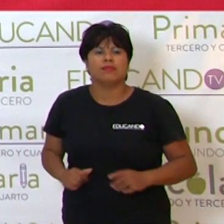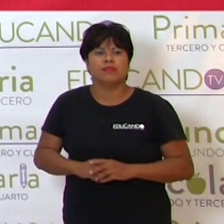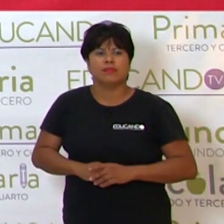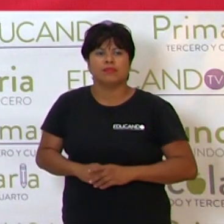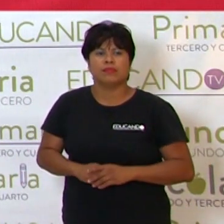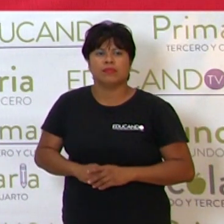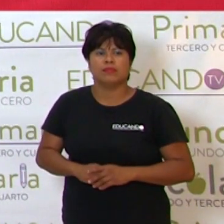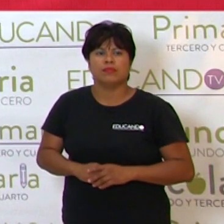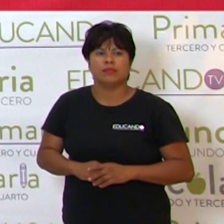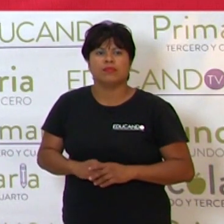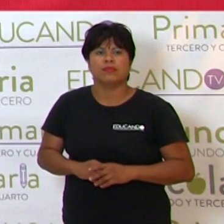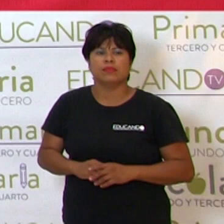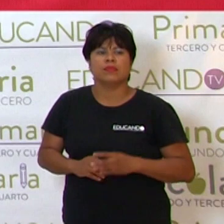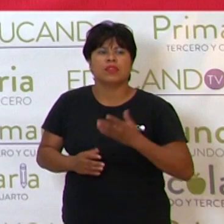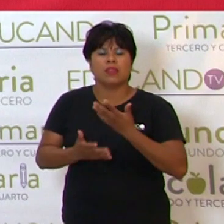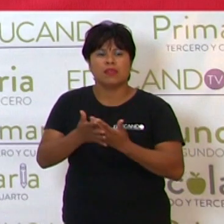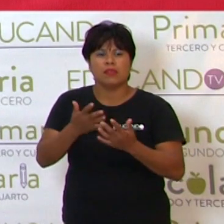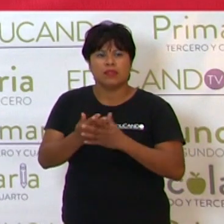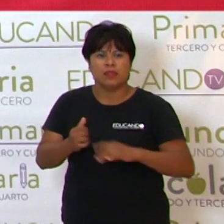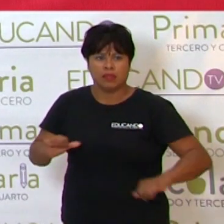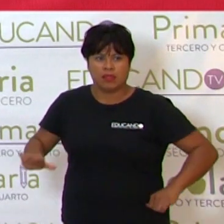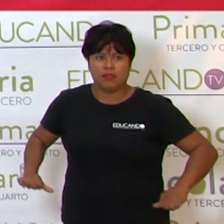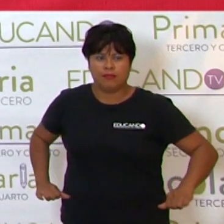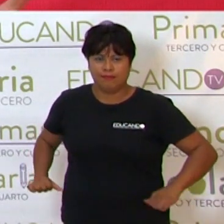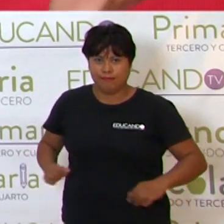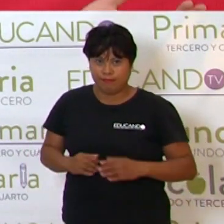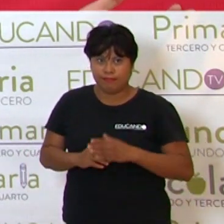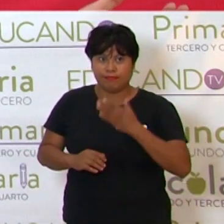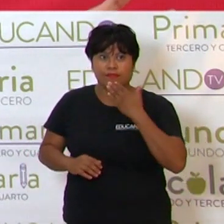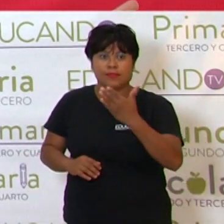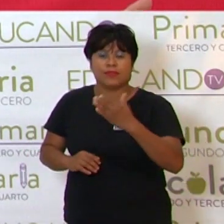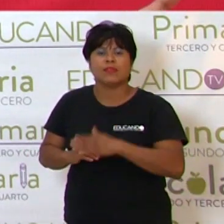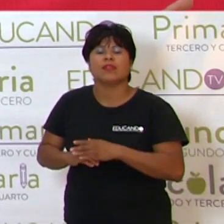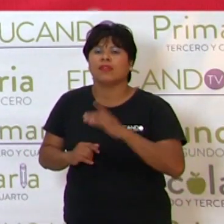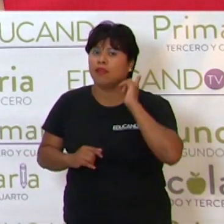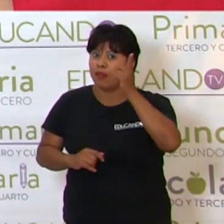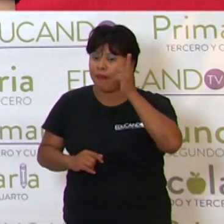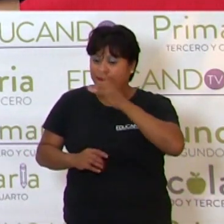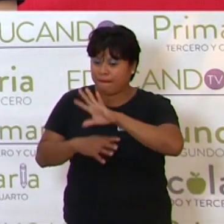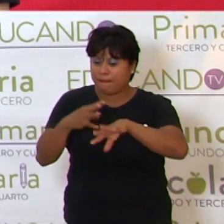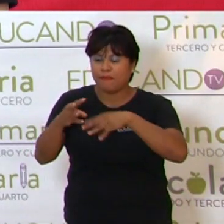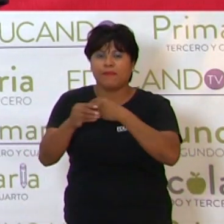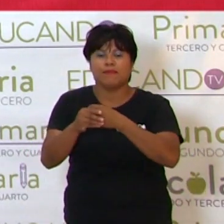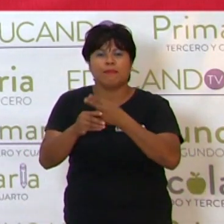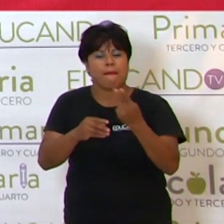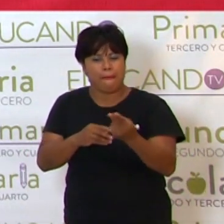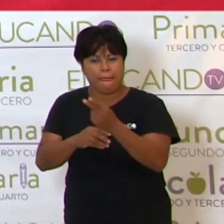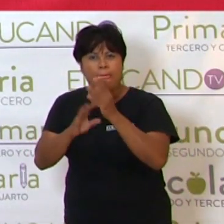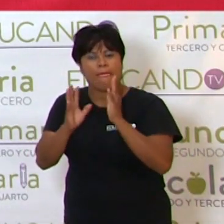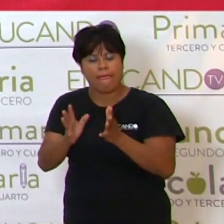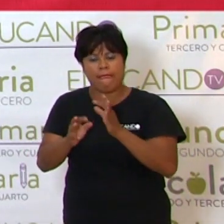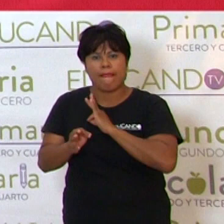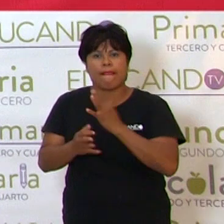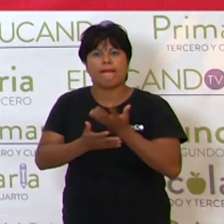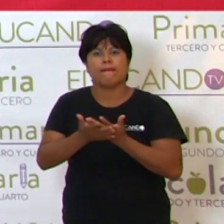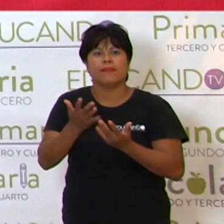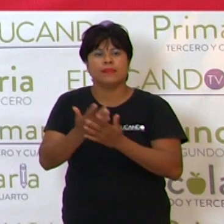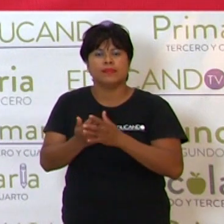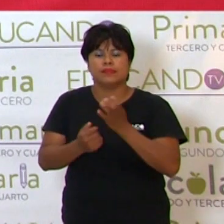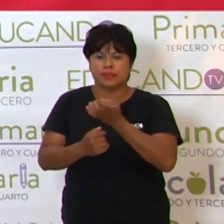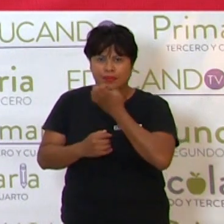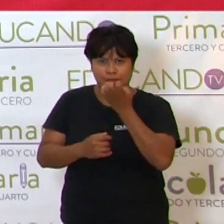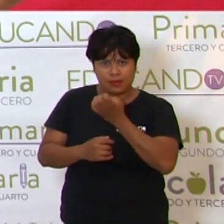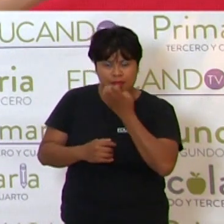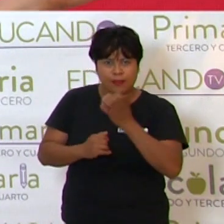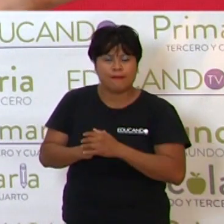hacer su escenificación teatral. Pues muy bien, espero que con todo esto ustedes ya realicen su obra en la